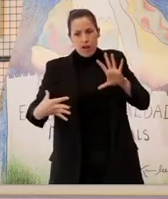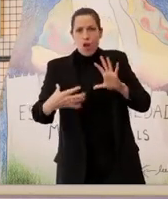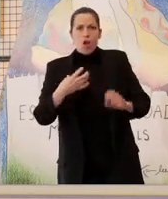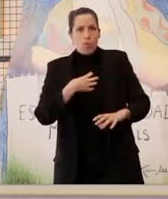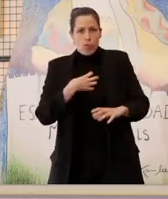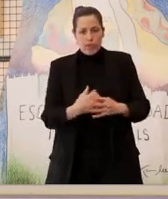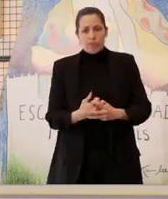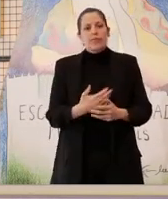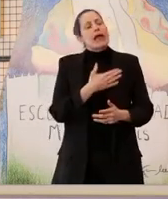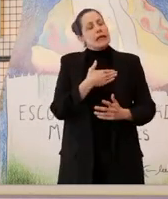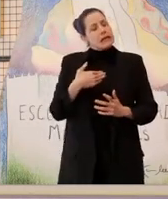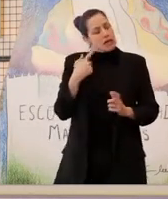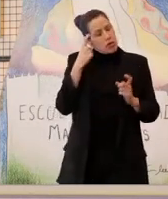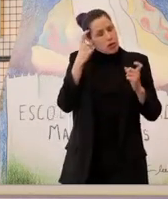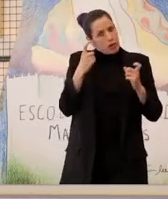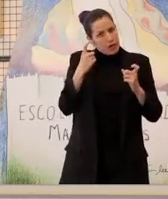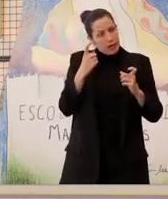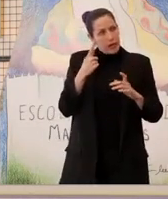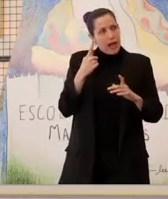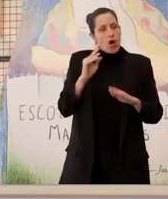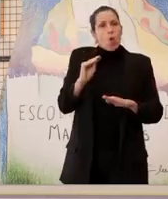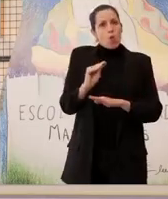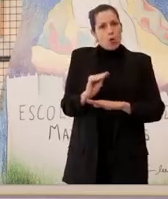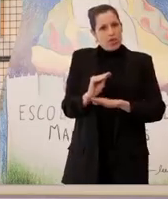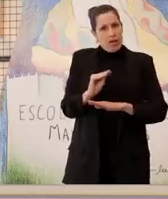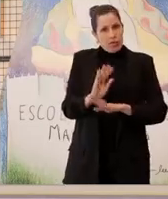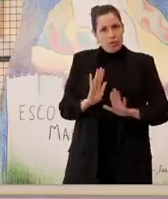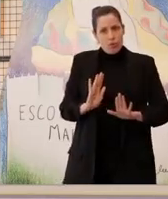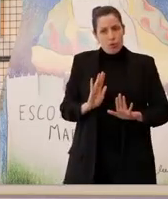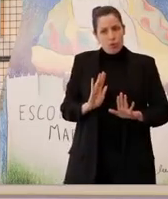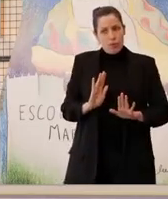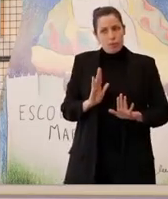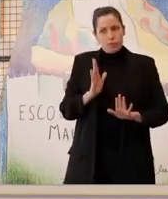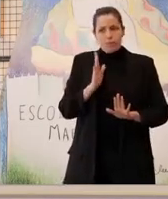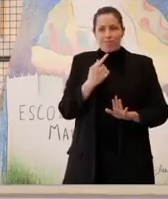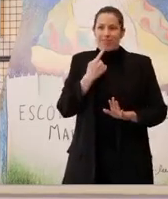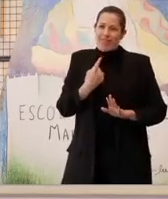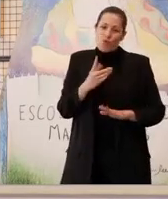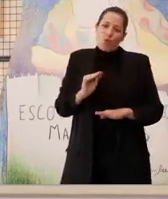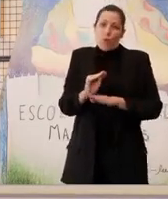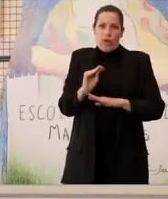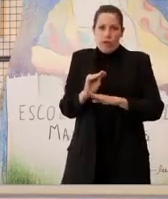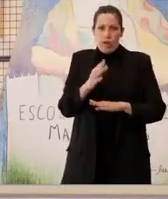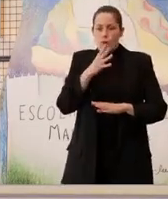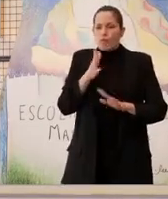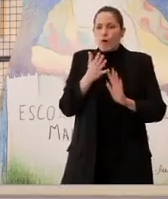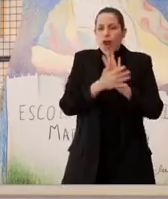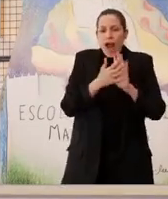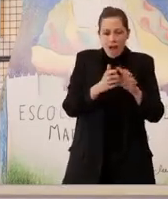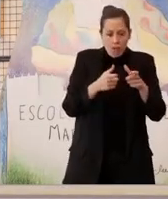cuidadosa quiero ser muy cuidadosa Cuando digo esto porque no estoy hablando solamente de un sector